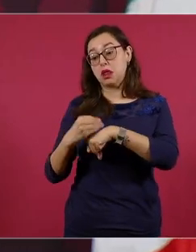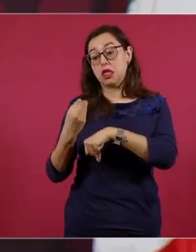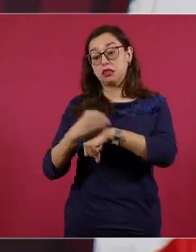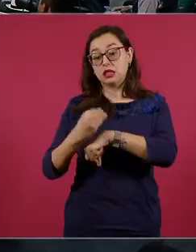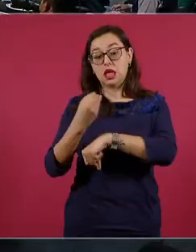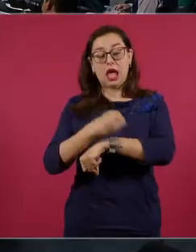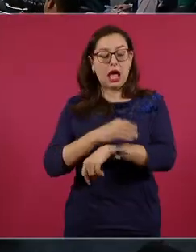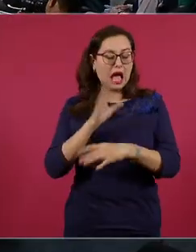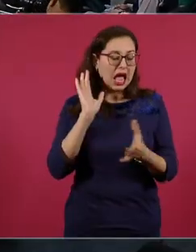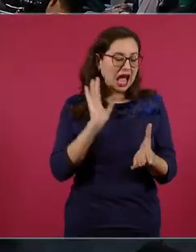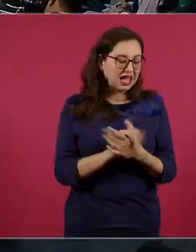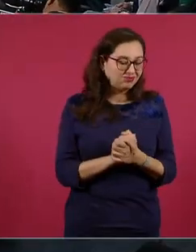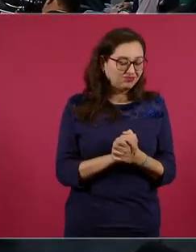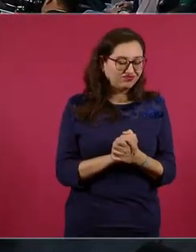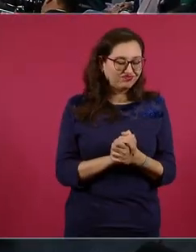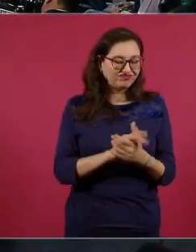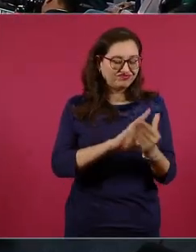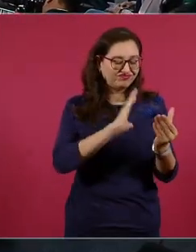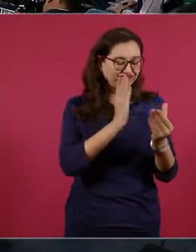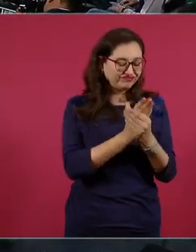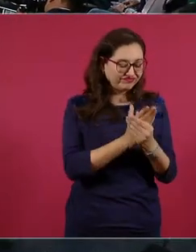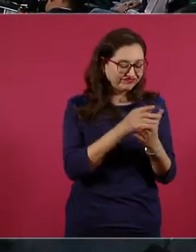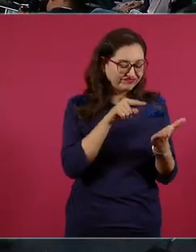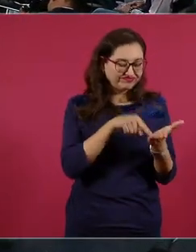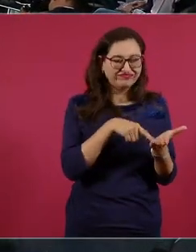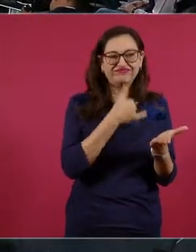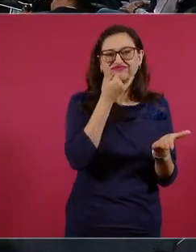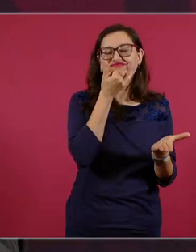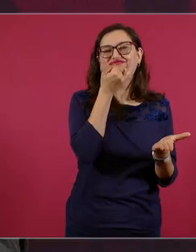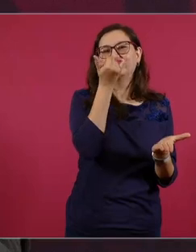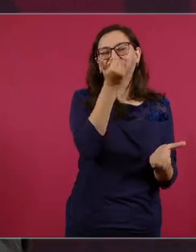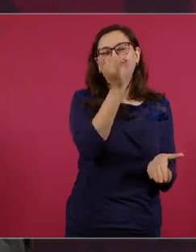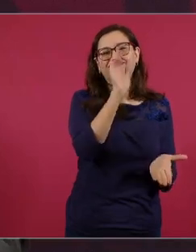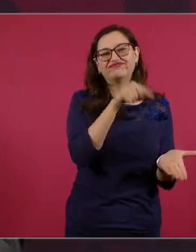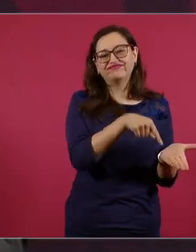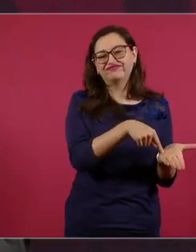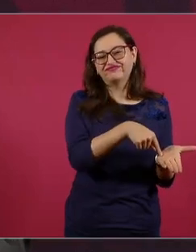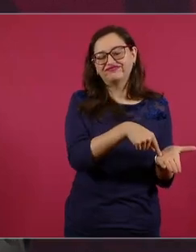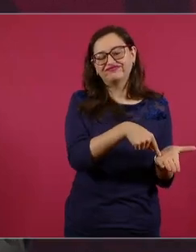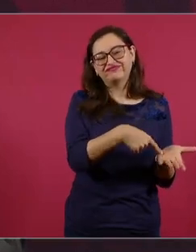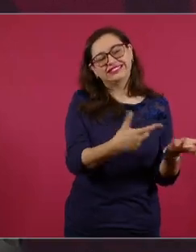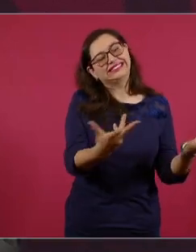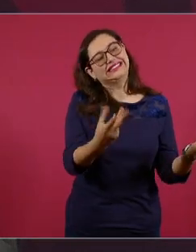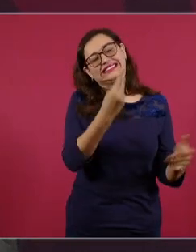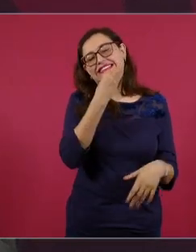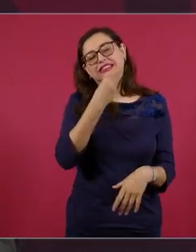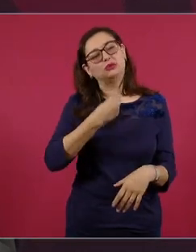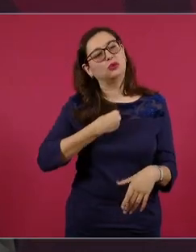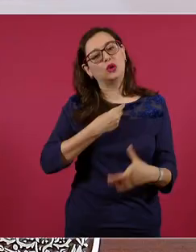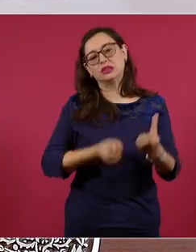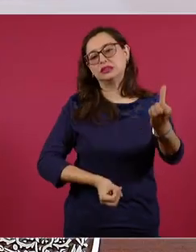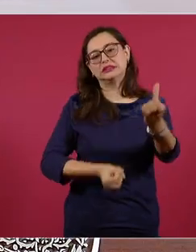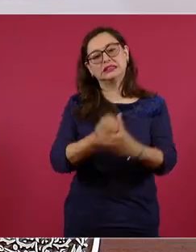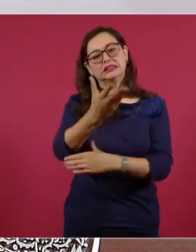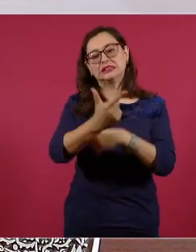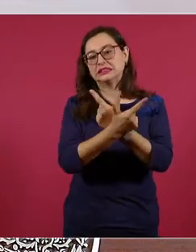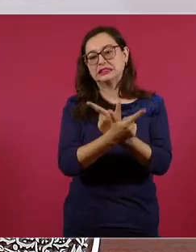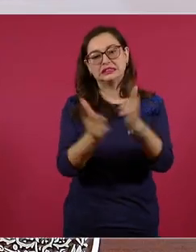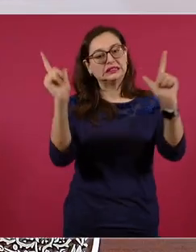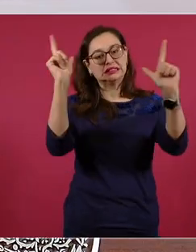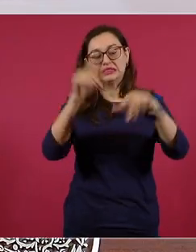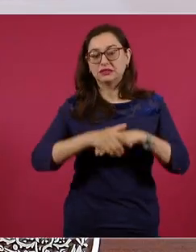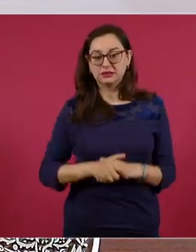es que está mal integrada la averiguación. Eso que está planteando el jefe de